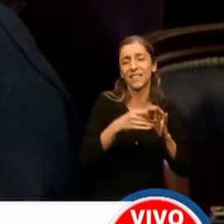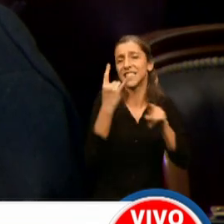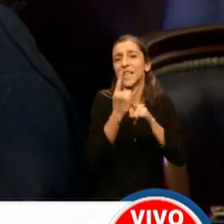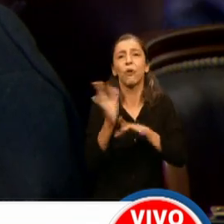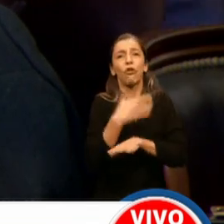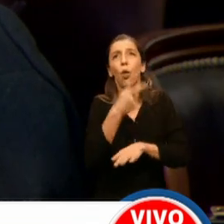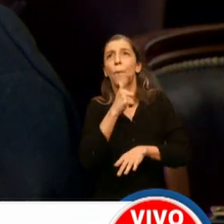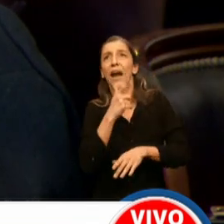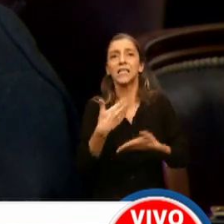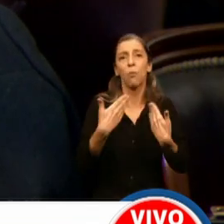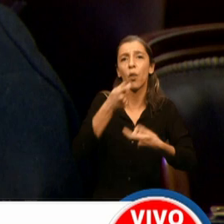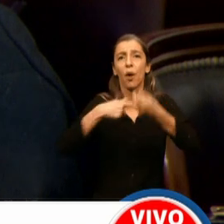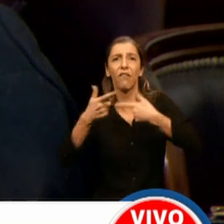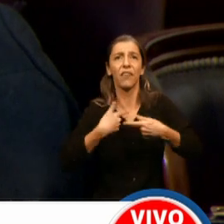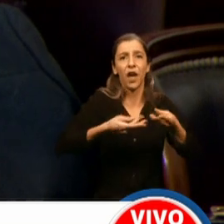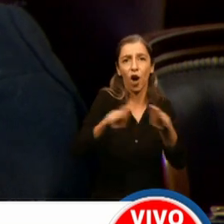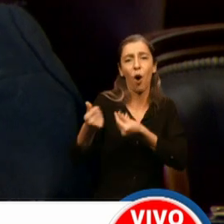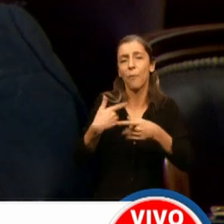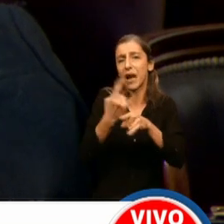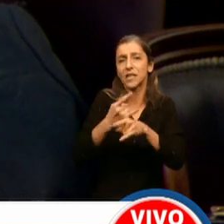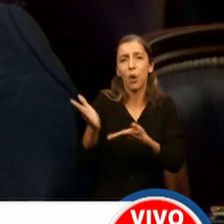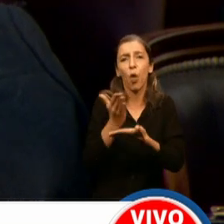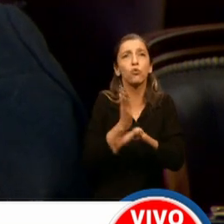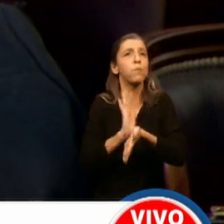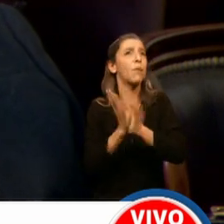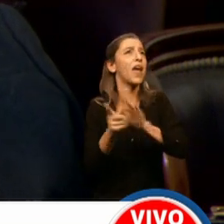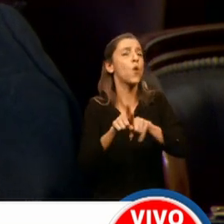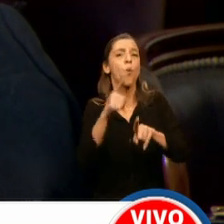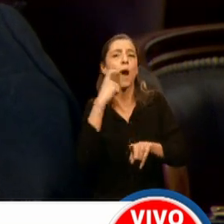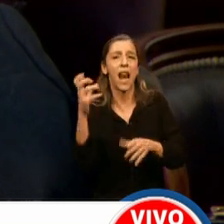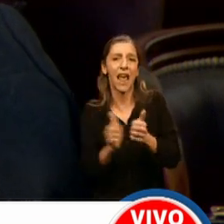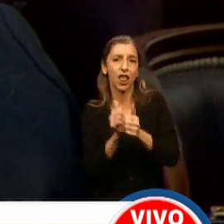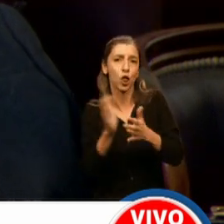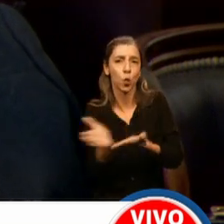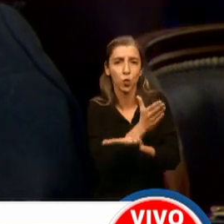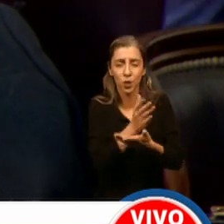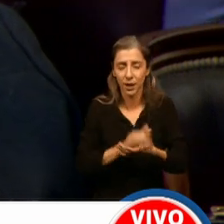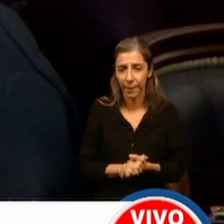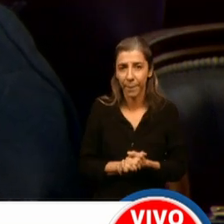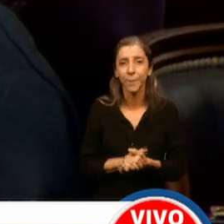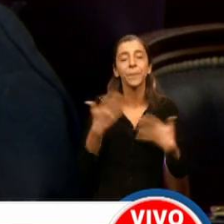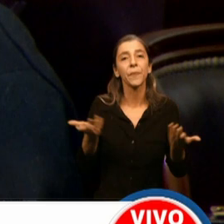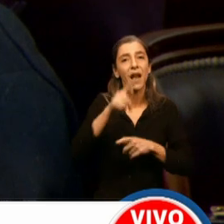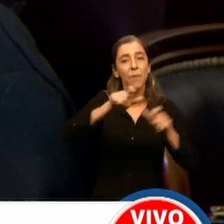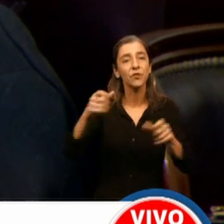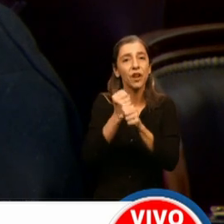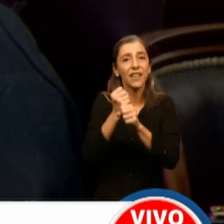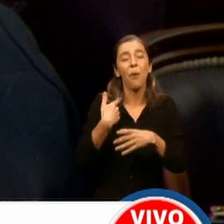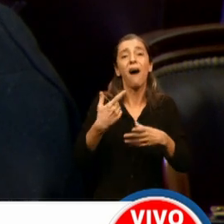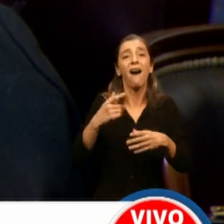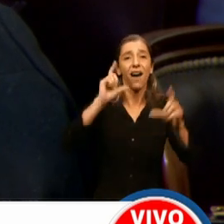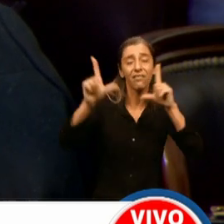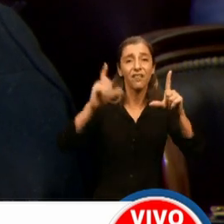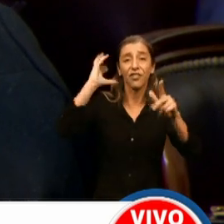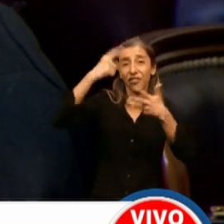puede comprar y vender todo está producido con los criterios de industrias quienes en el campo de la comunicación escapan o